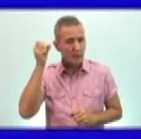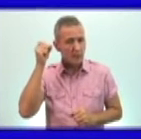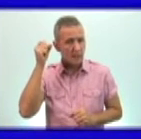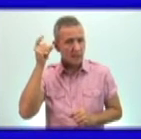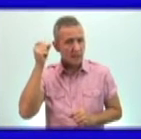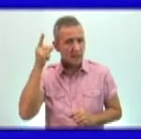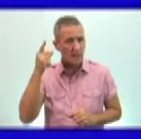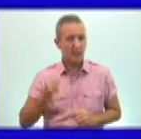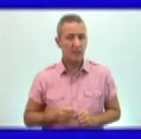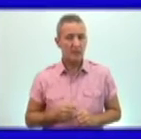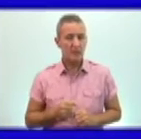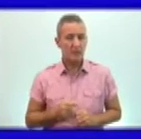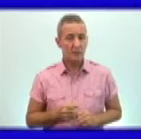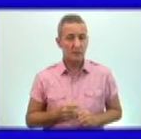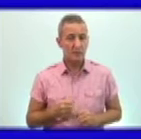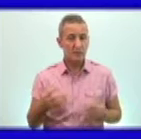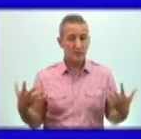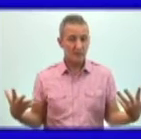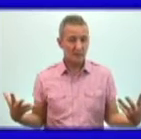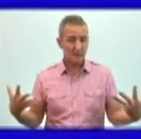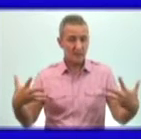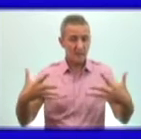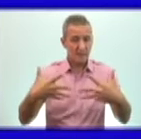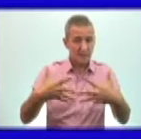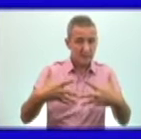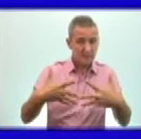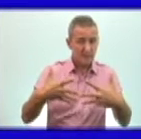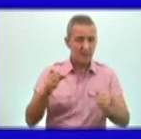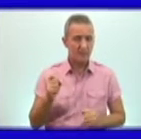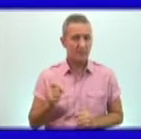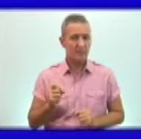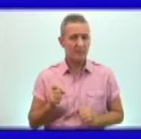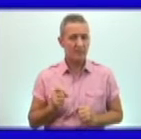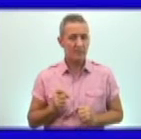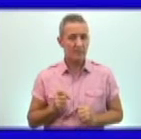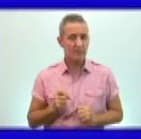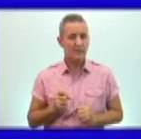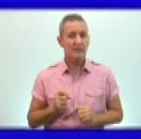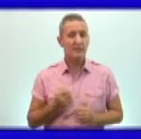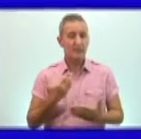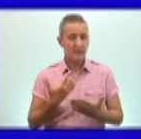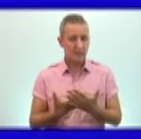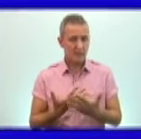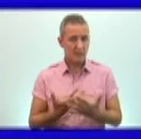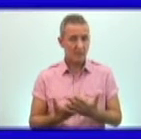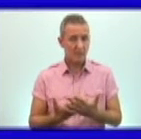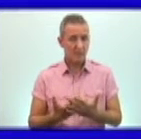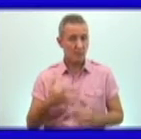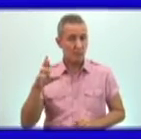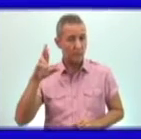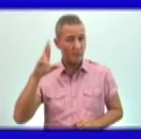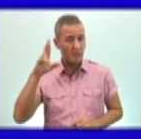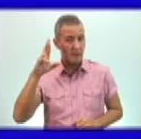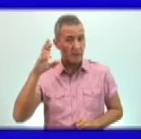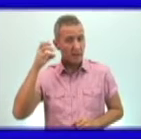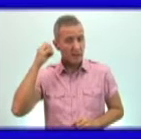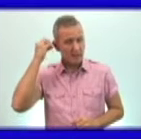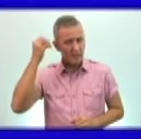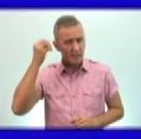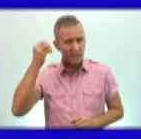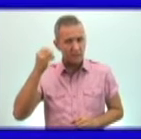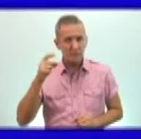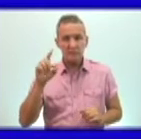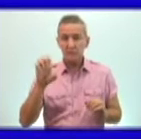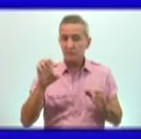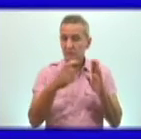mi práctica y lo que la experiencia y la experimentación me demuestra es razonable. Son elementos esenciales que están